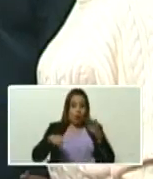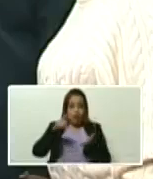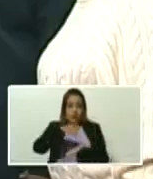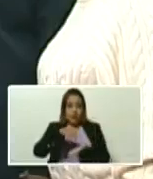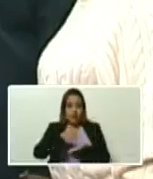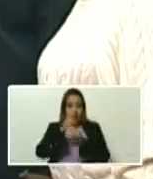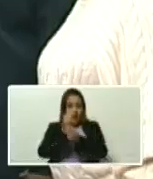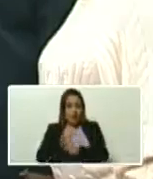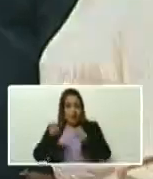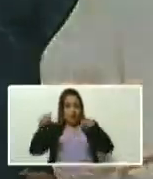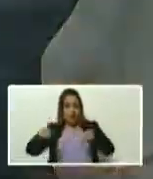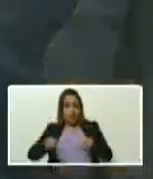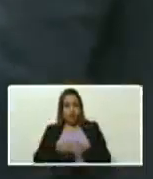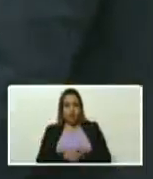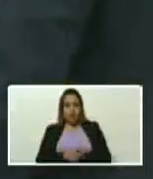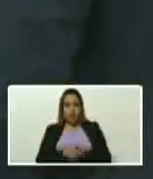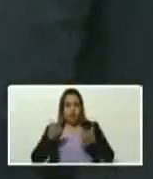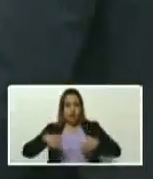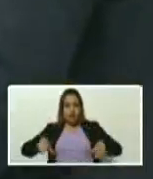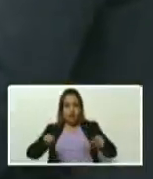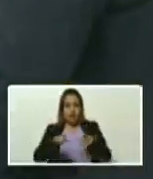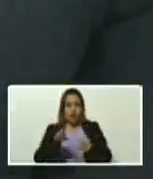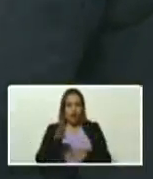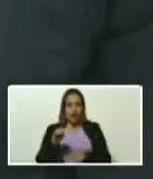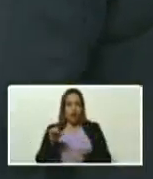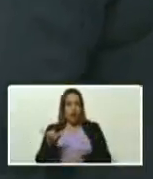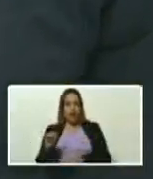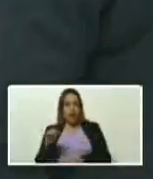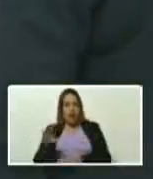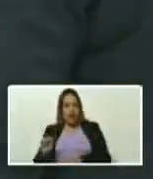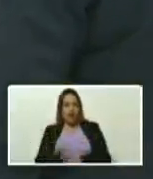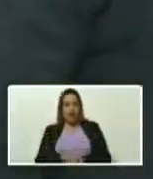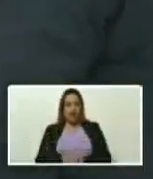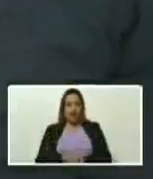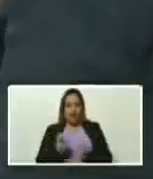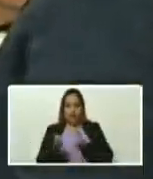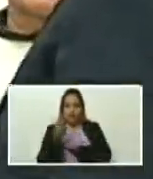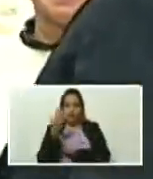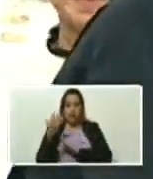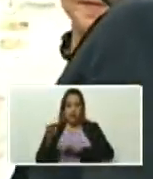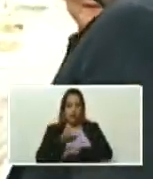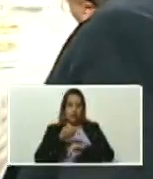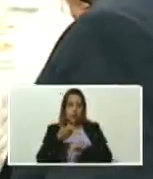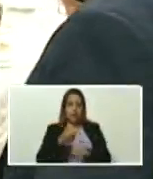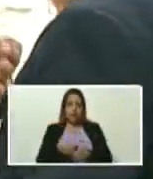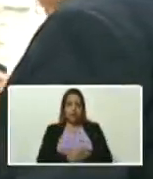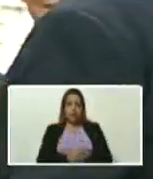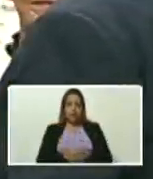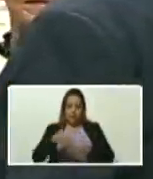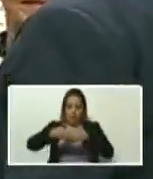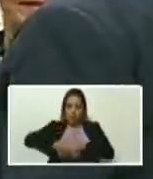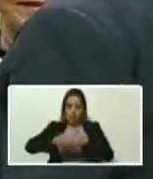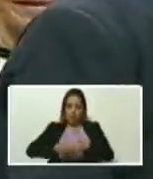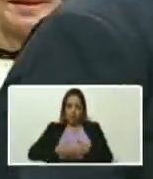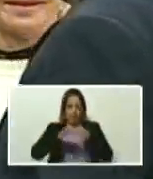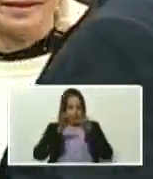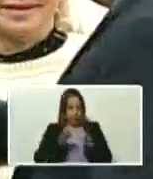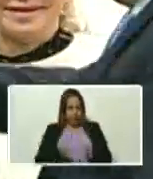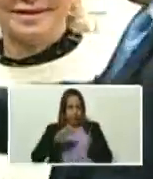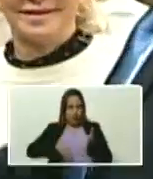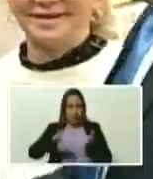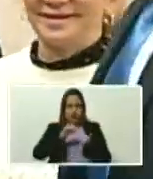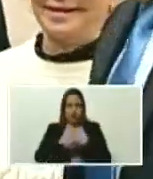que lo esperan acá en el Salón Boyacá del Palacio de Gobierno. Es el apretón de mano que reafirma